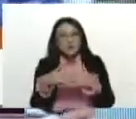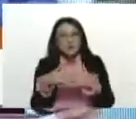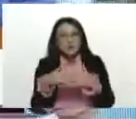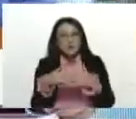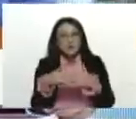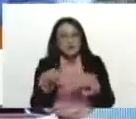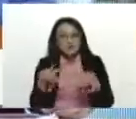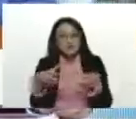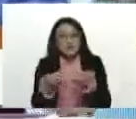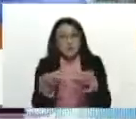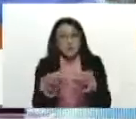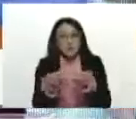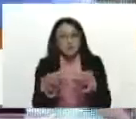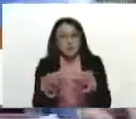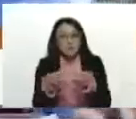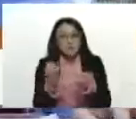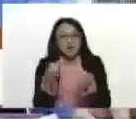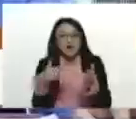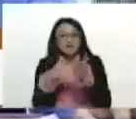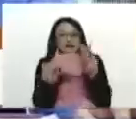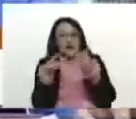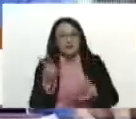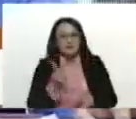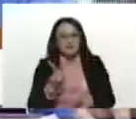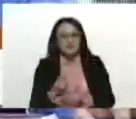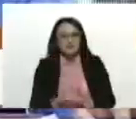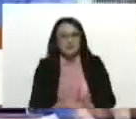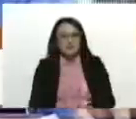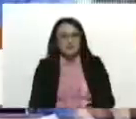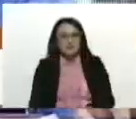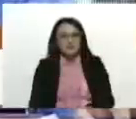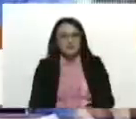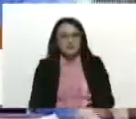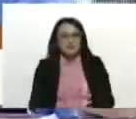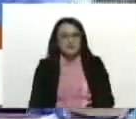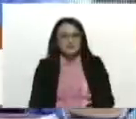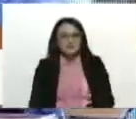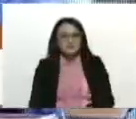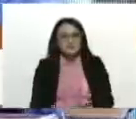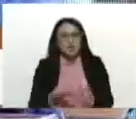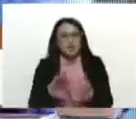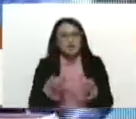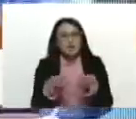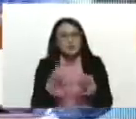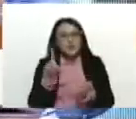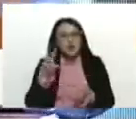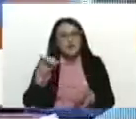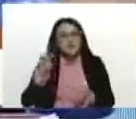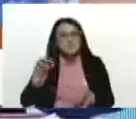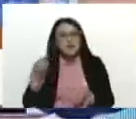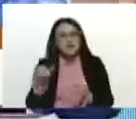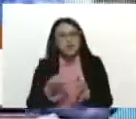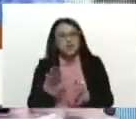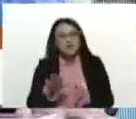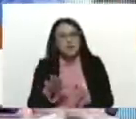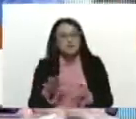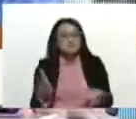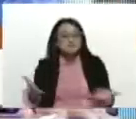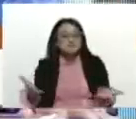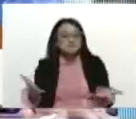en ese grupo para qué Para atacar a nuestro país Dónde está el grupo de Lima hoy seco